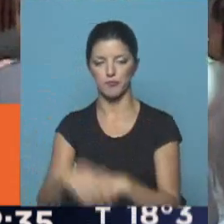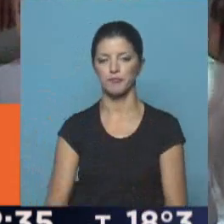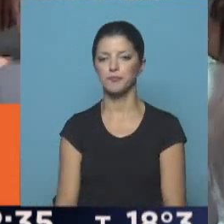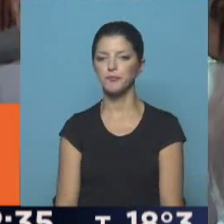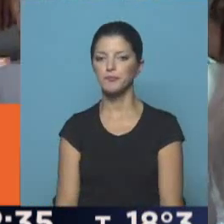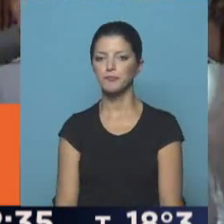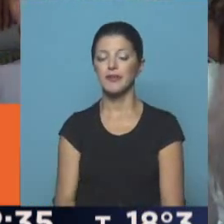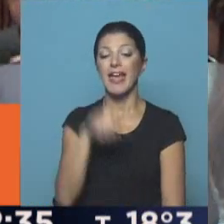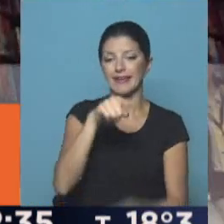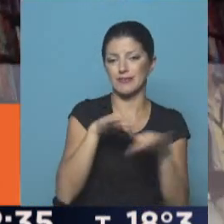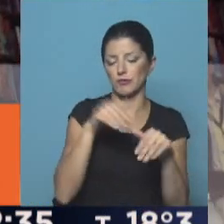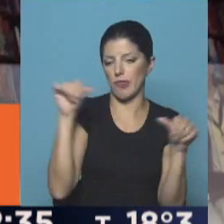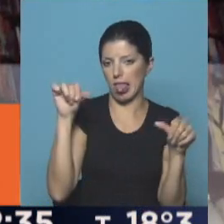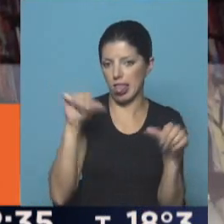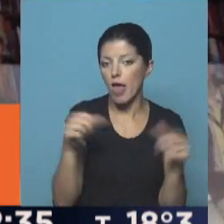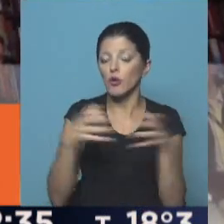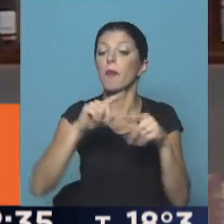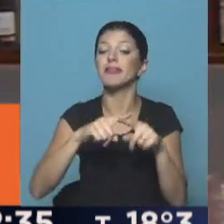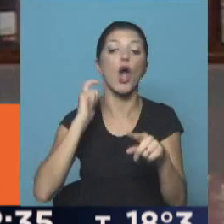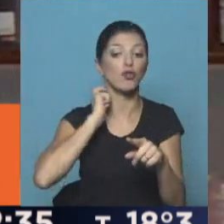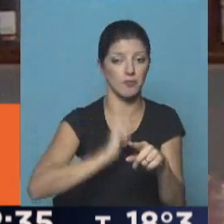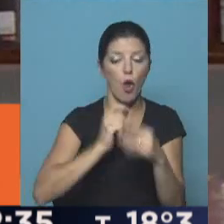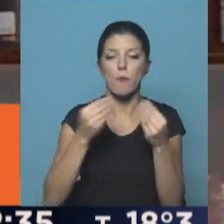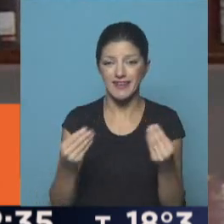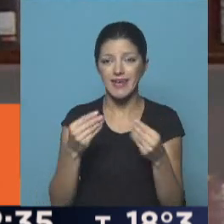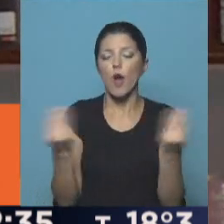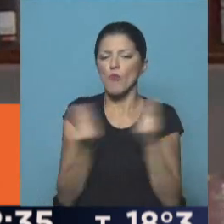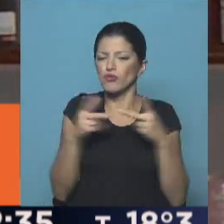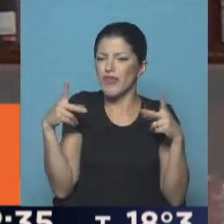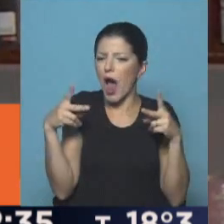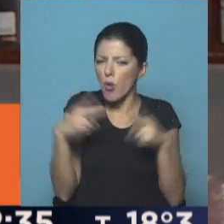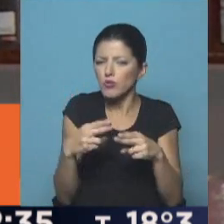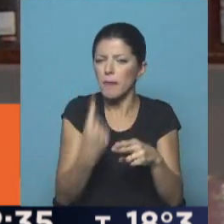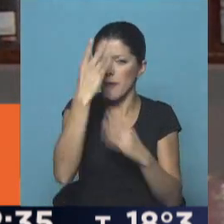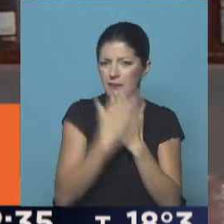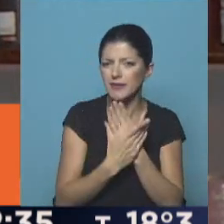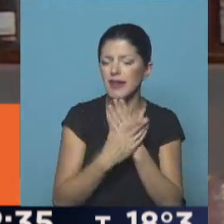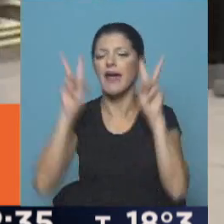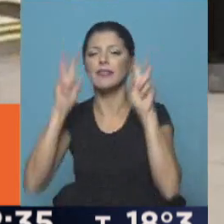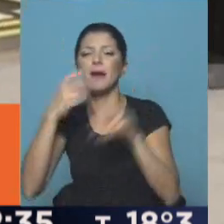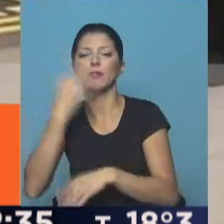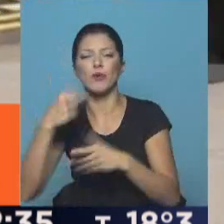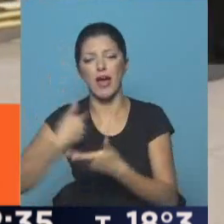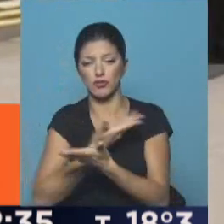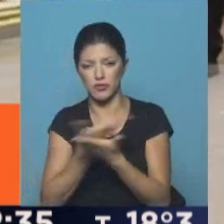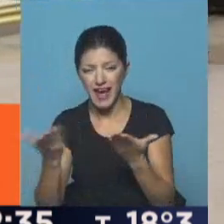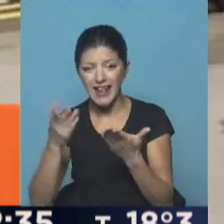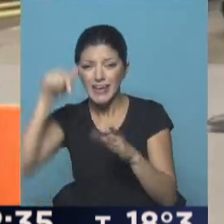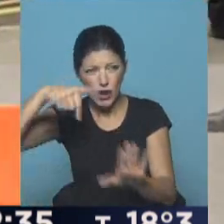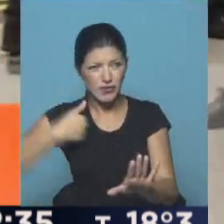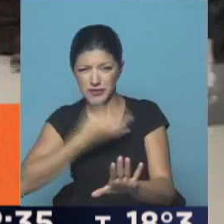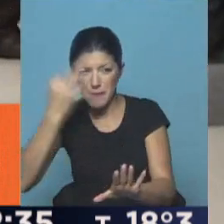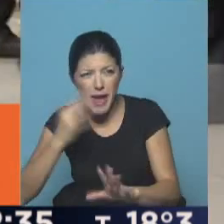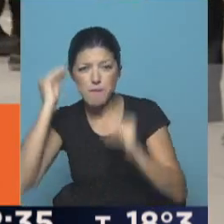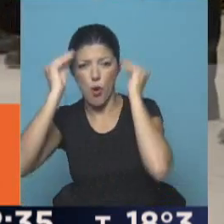retroceso conservador se atribuye, entre otras causas, a los ajustes impulsados por May en seguridad social, una preocupación ciudadana a la que